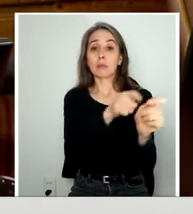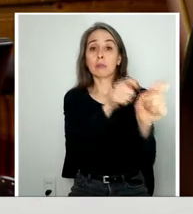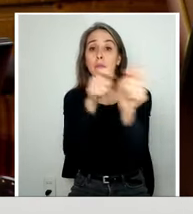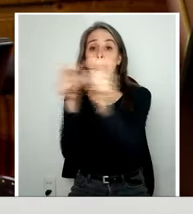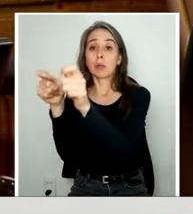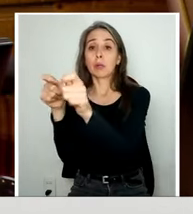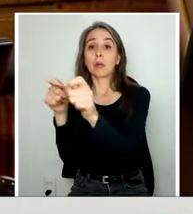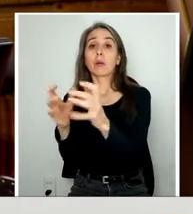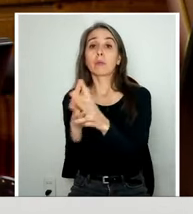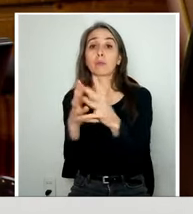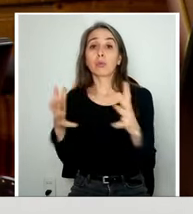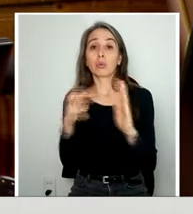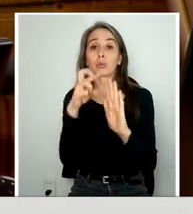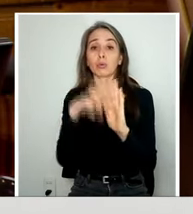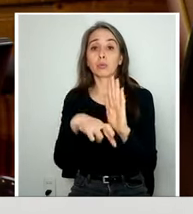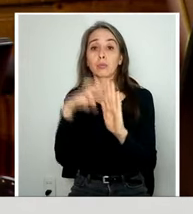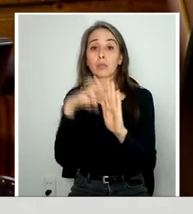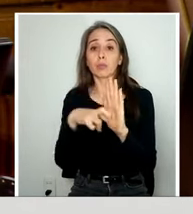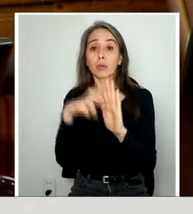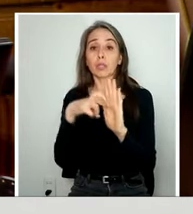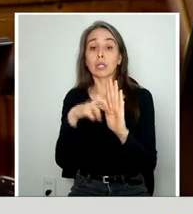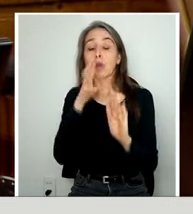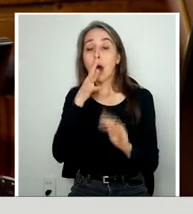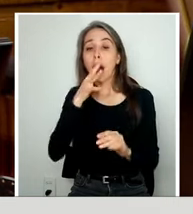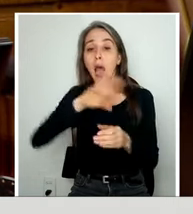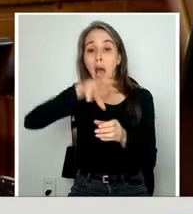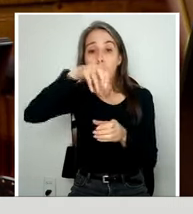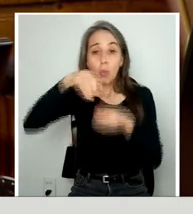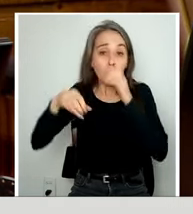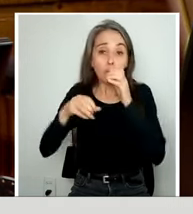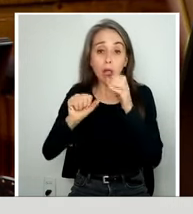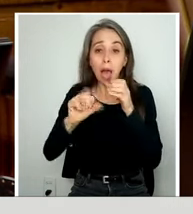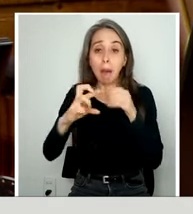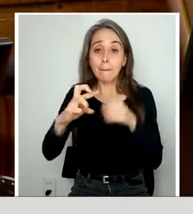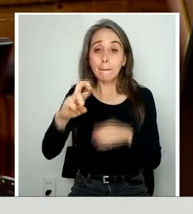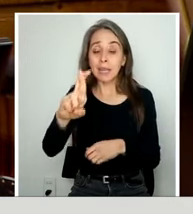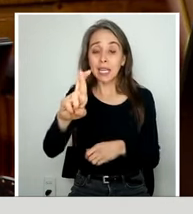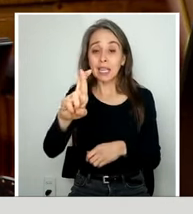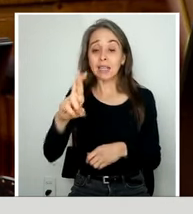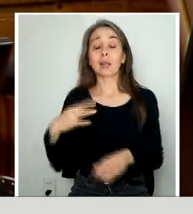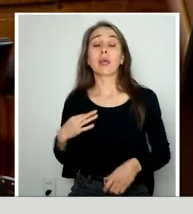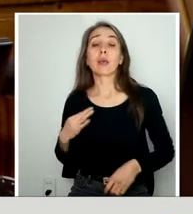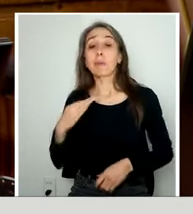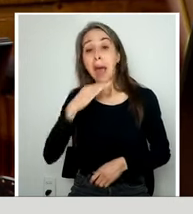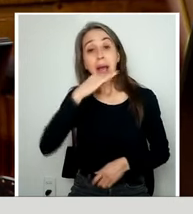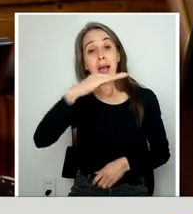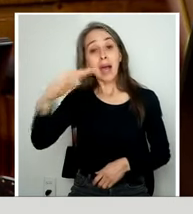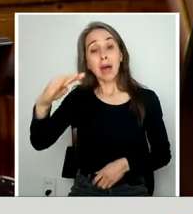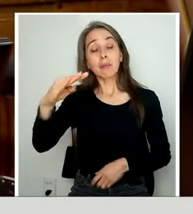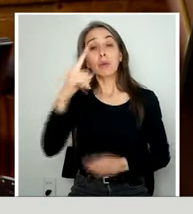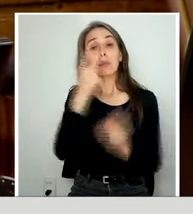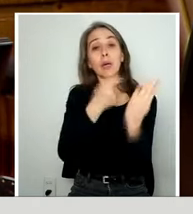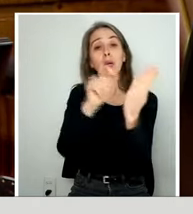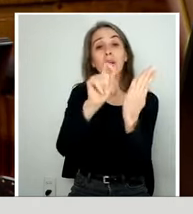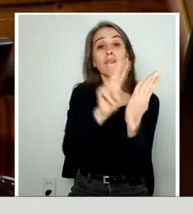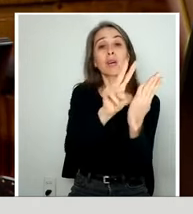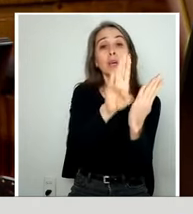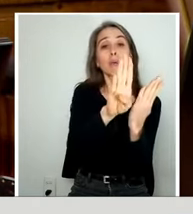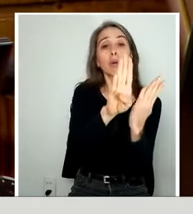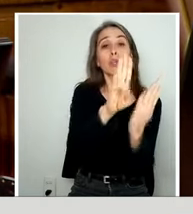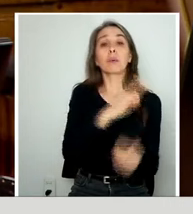proyectos de agua potable rural que dependen del visto bueno del Ministerio de desarrollo social